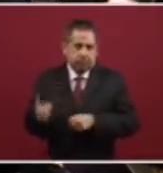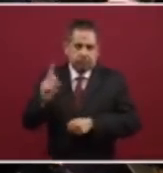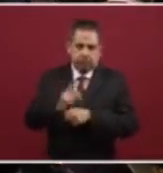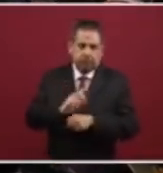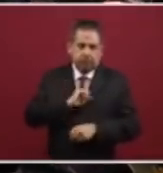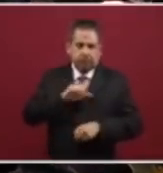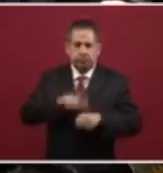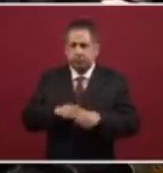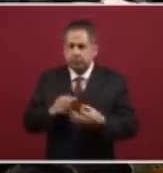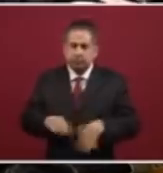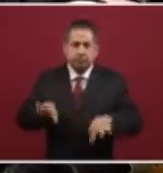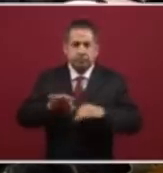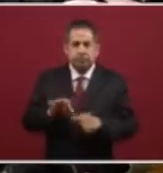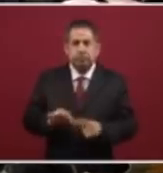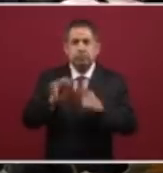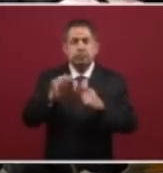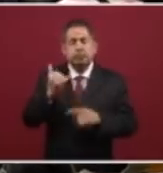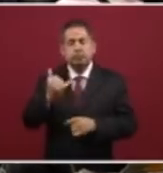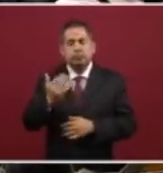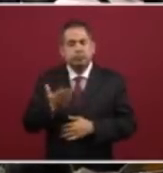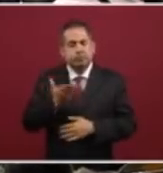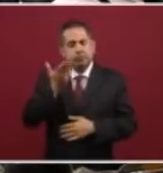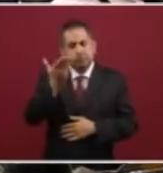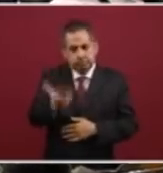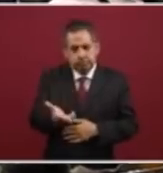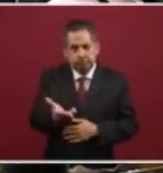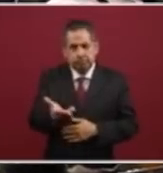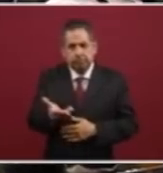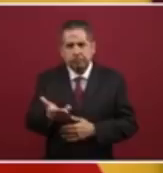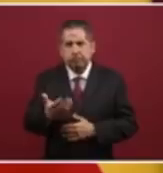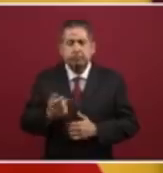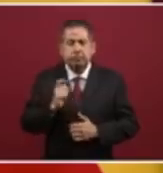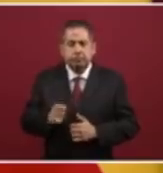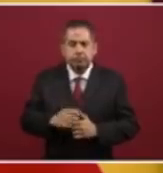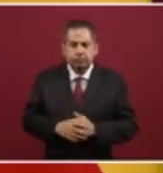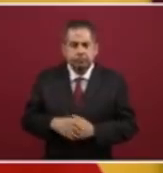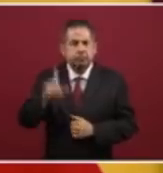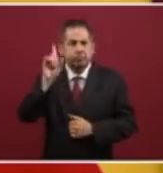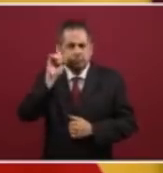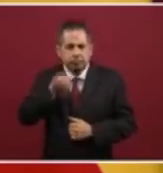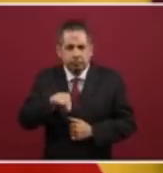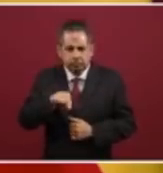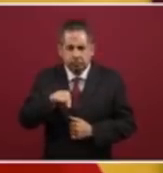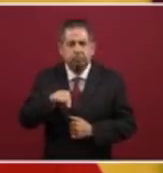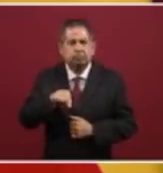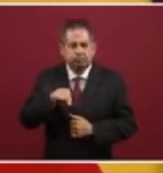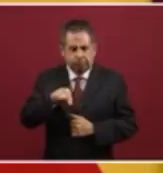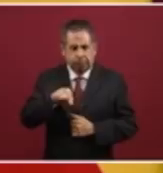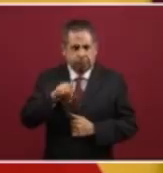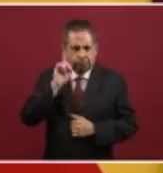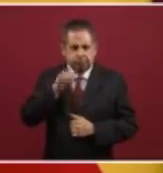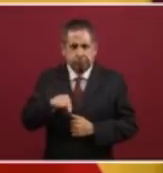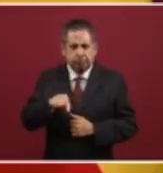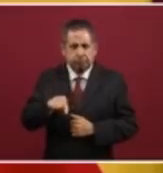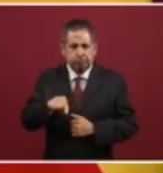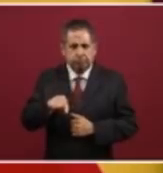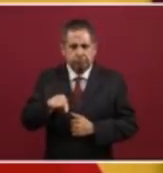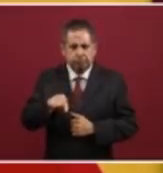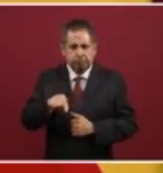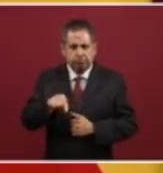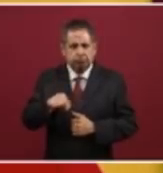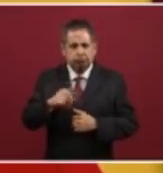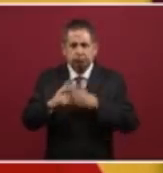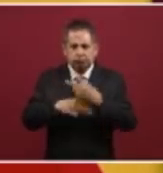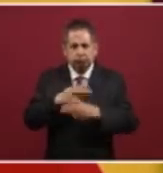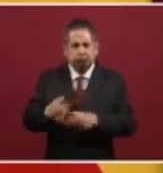especial y les propongo que mañana este le